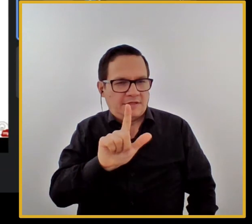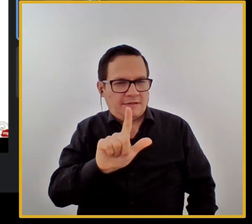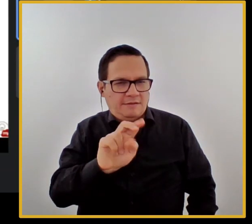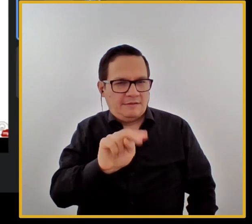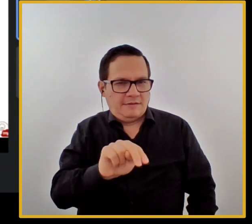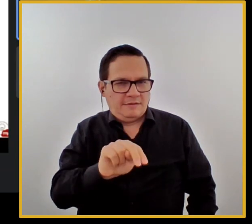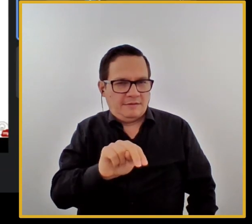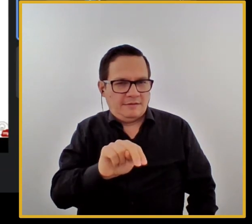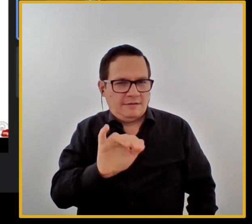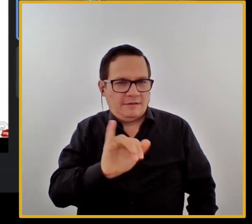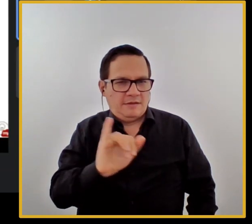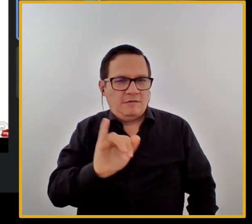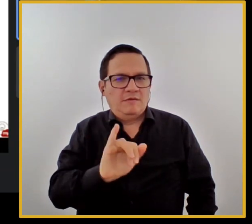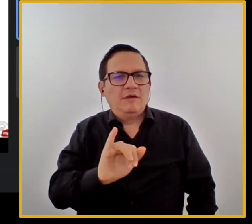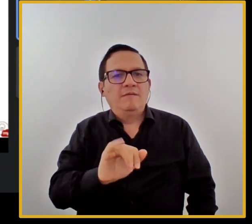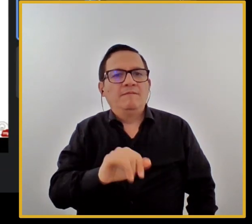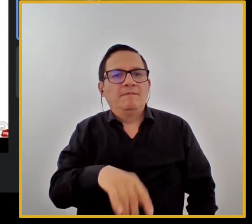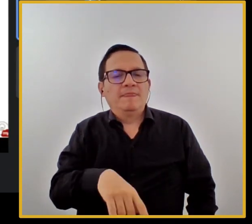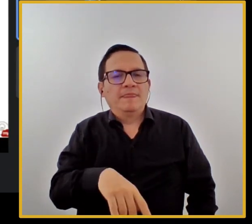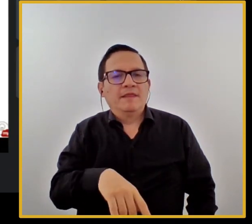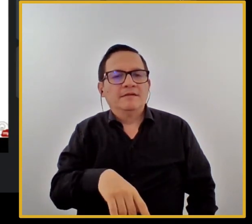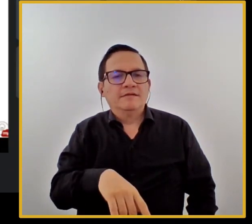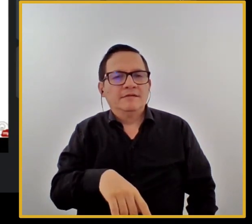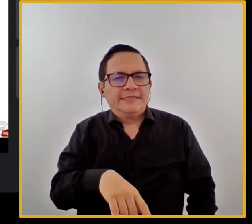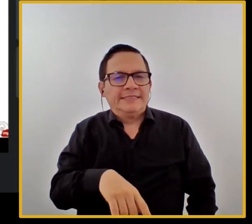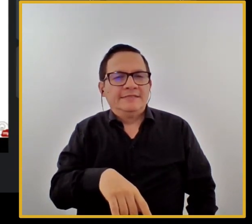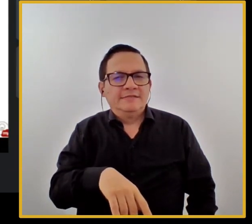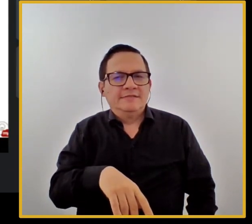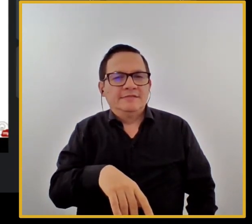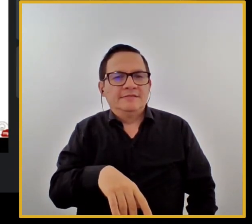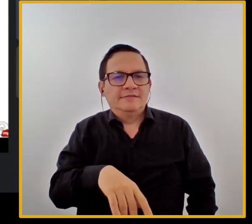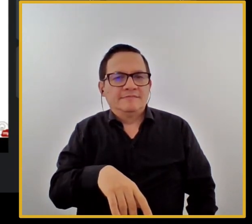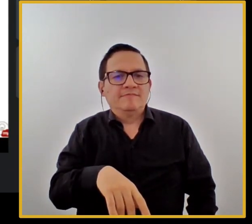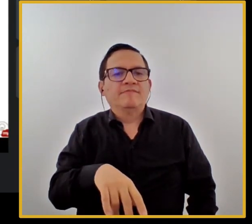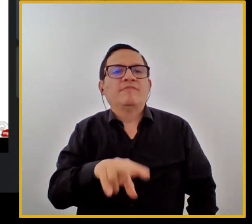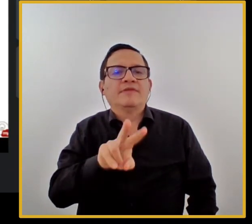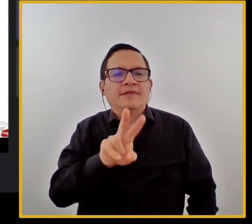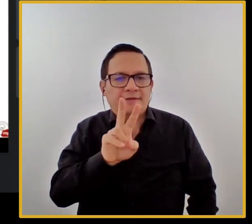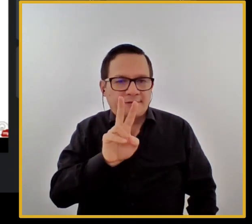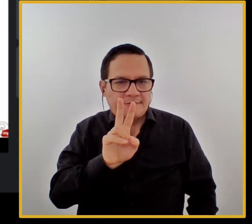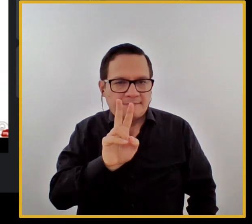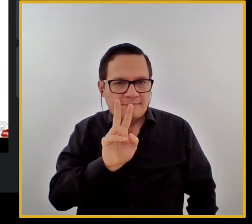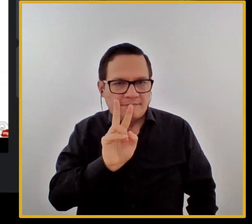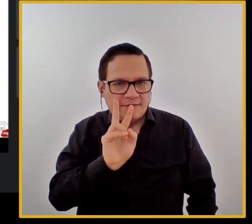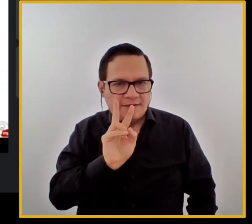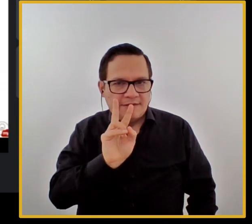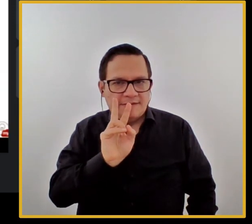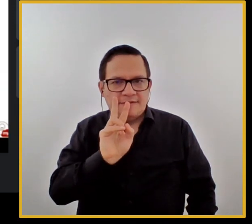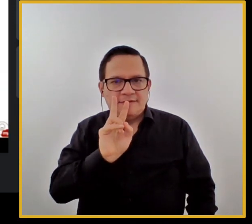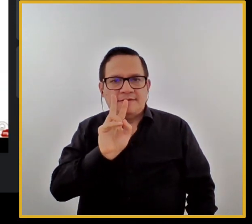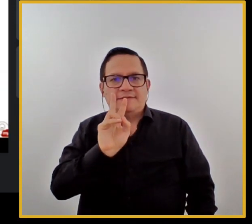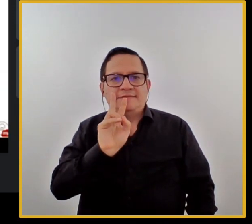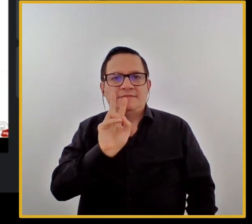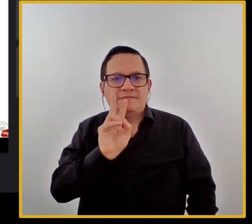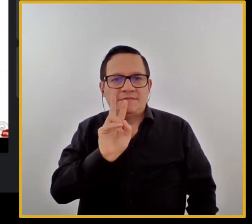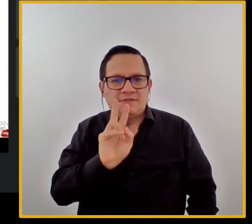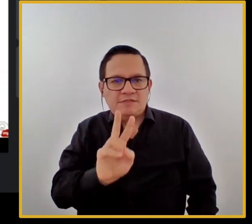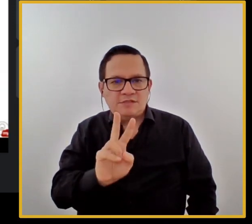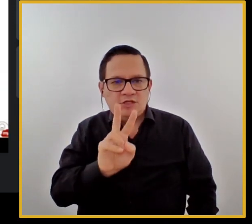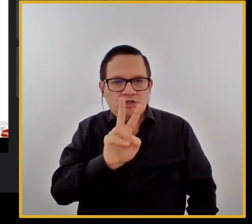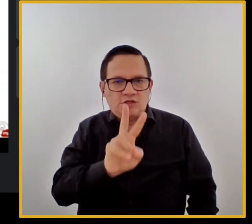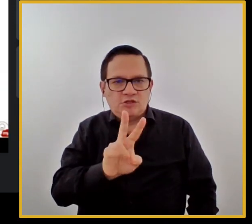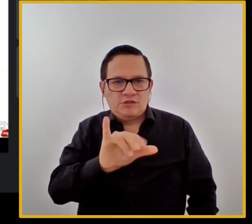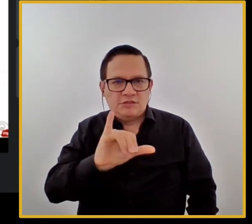2x al cuadrado sobre x al cuadrado más 1. De 2, de lo que tengo ahí dentro, que es 2y